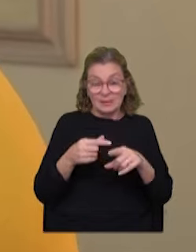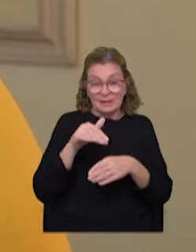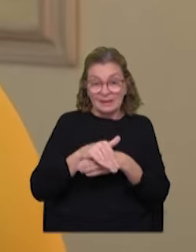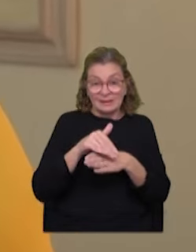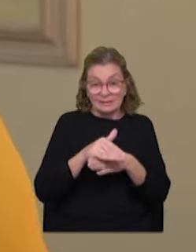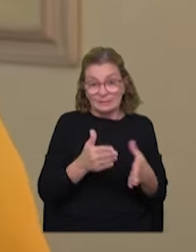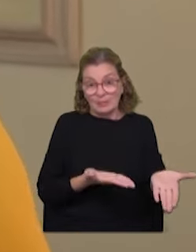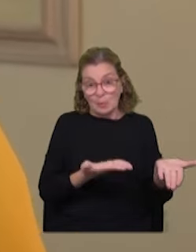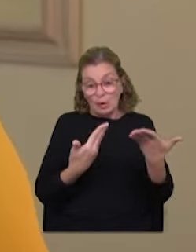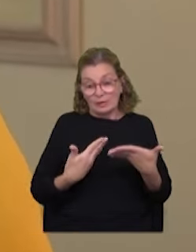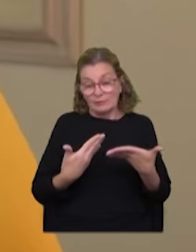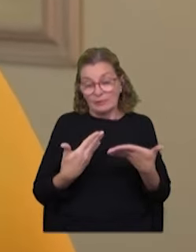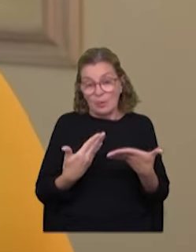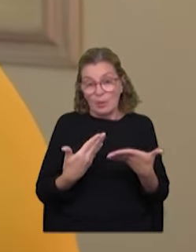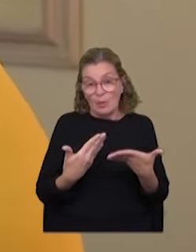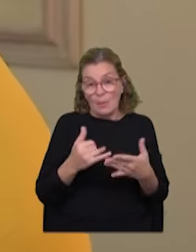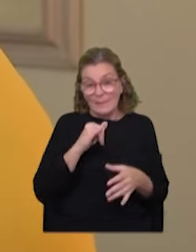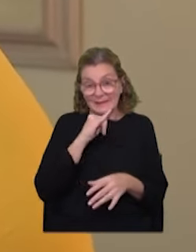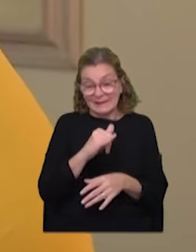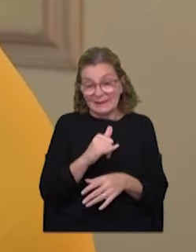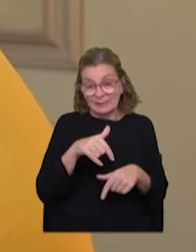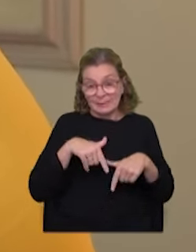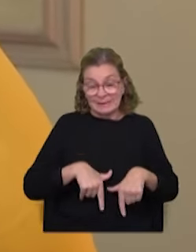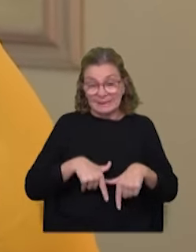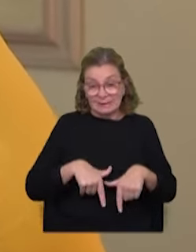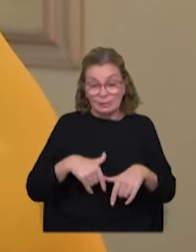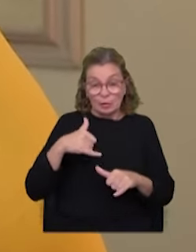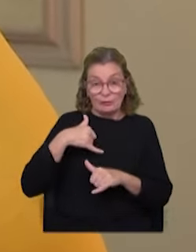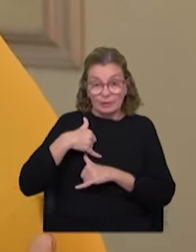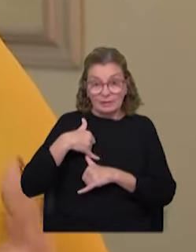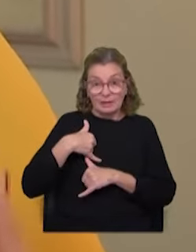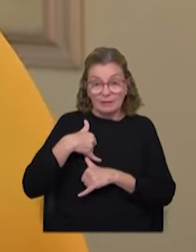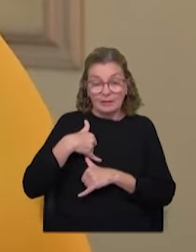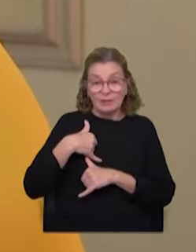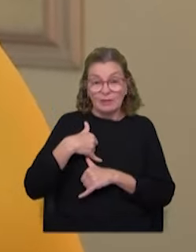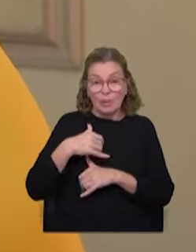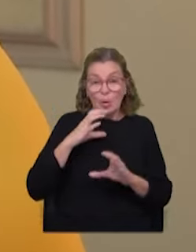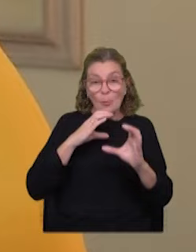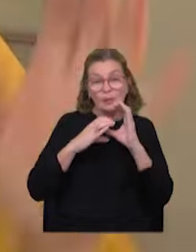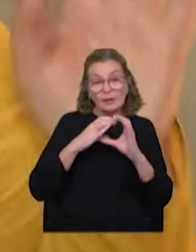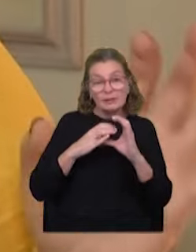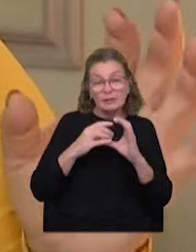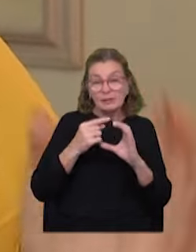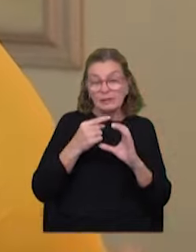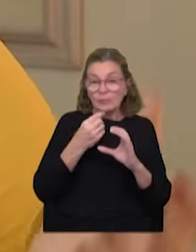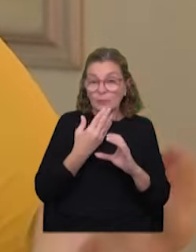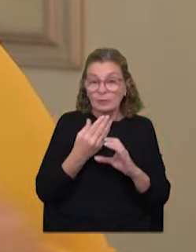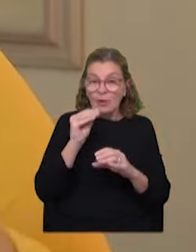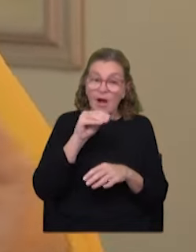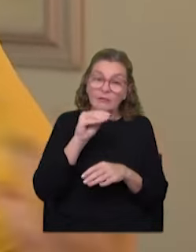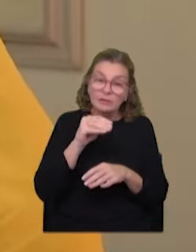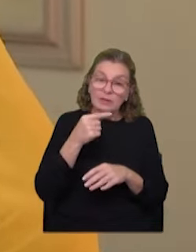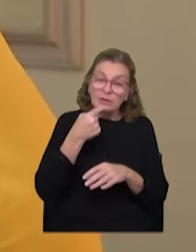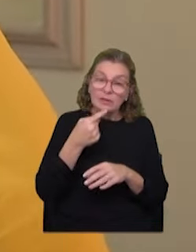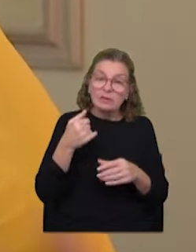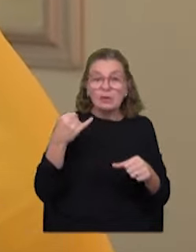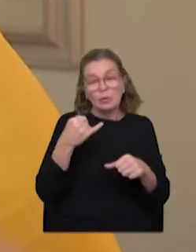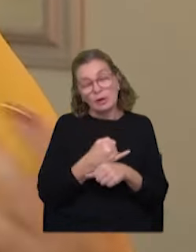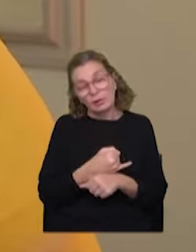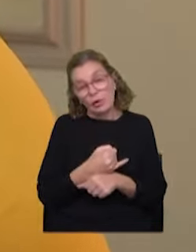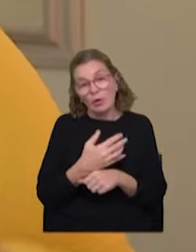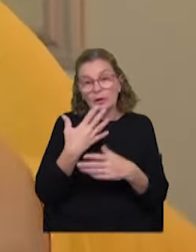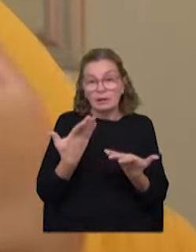recibimos un mensaje del Ministerio de defensa un comunicado bueno advirtiendo que había habido un error